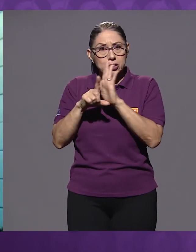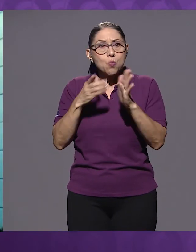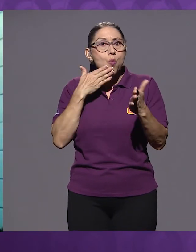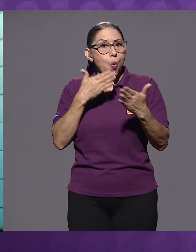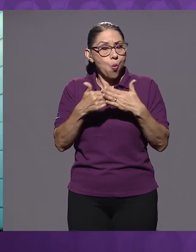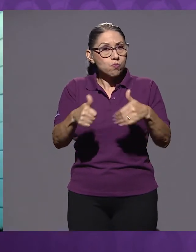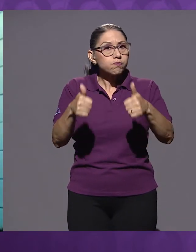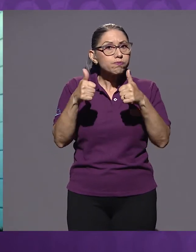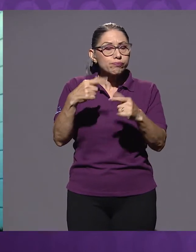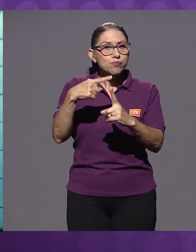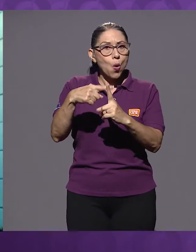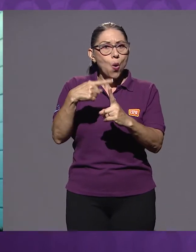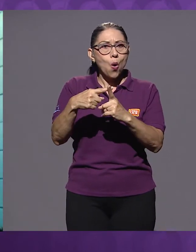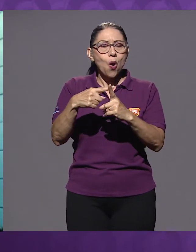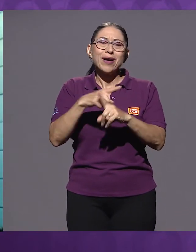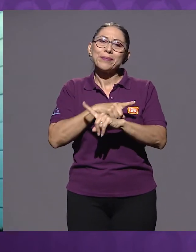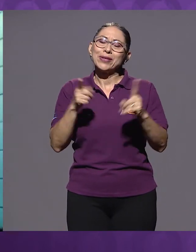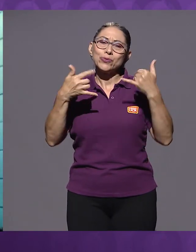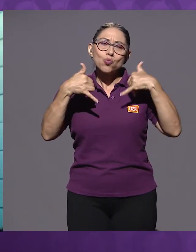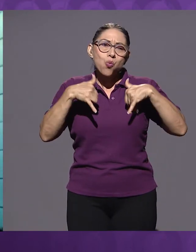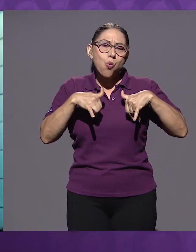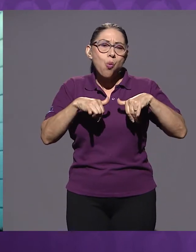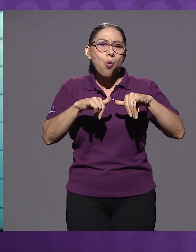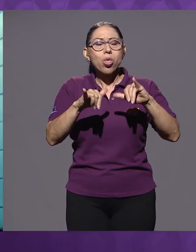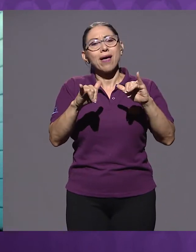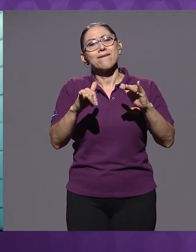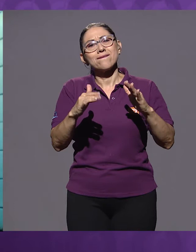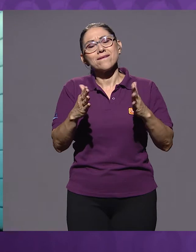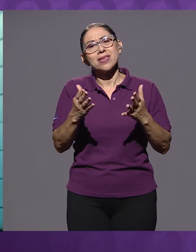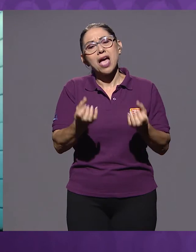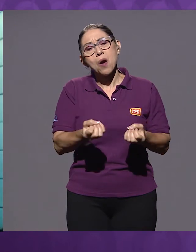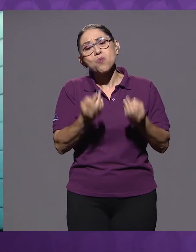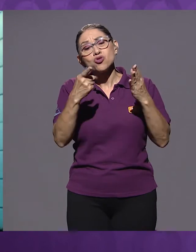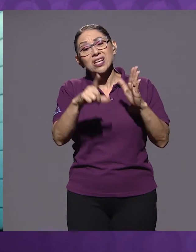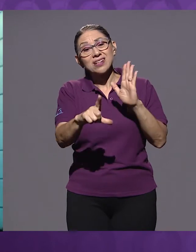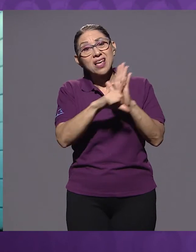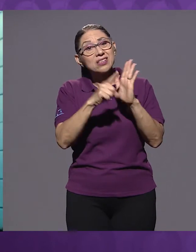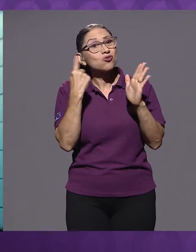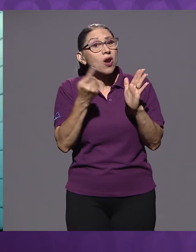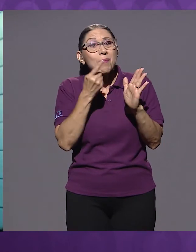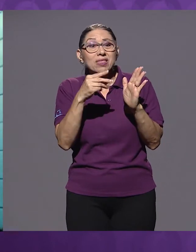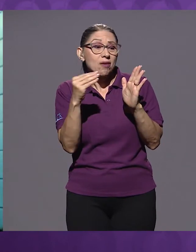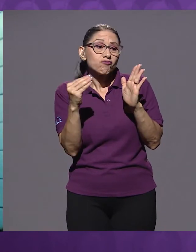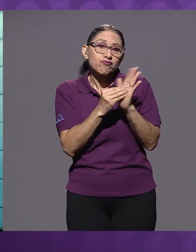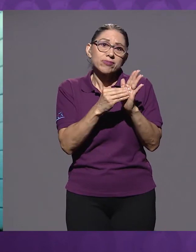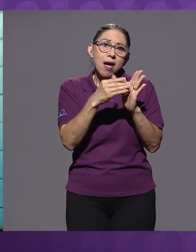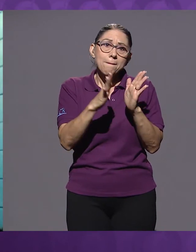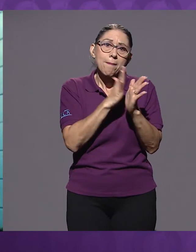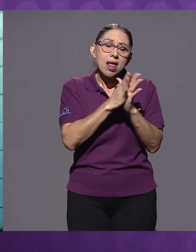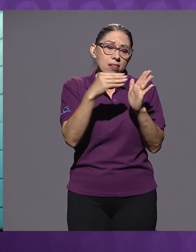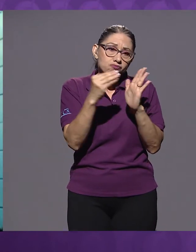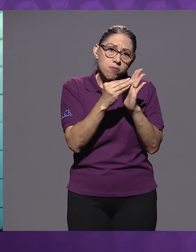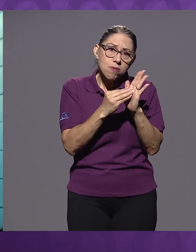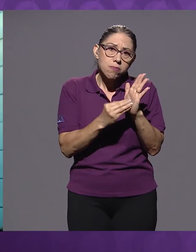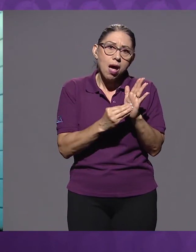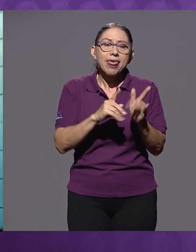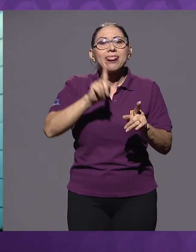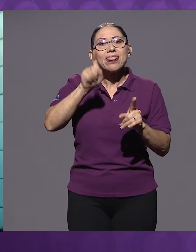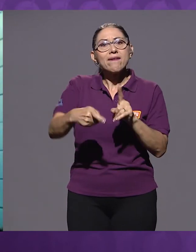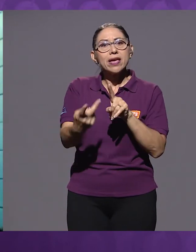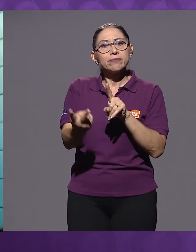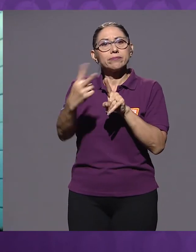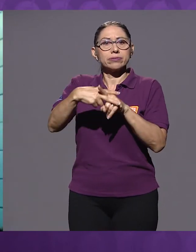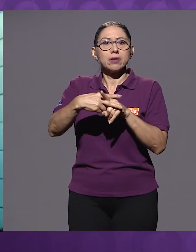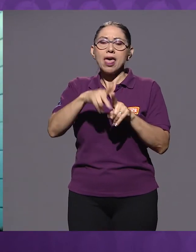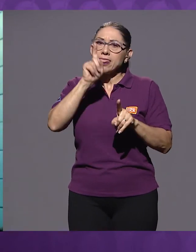positivas, todavía vemos que muchas todavía siguen estando simplemente en papel. Tenemos que ponerlas en práctica, tenemos que tener lo que son